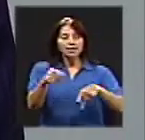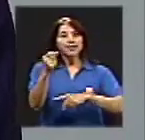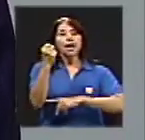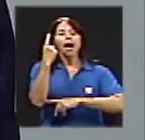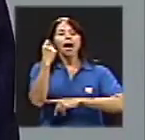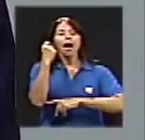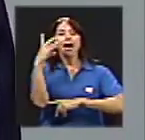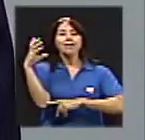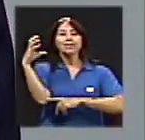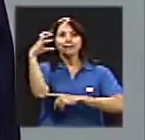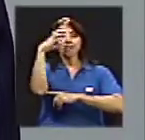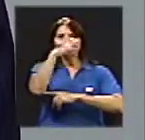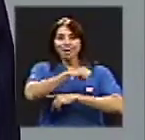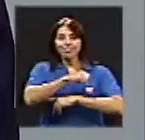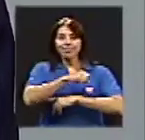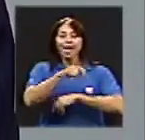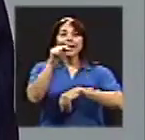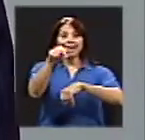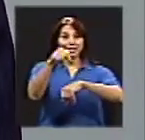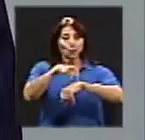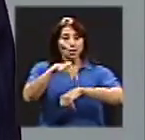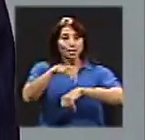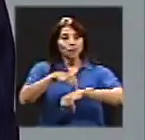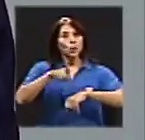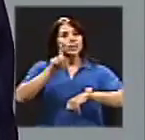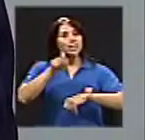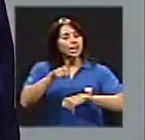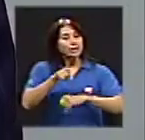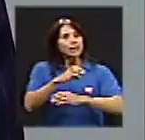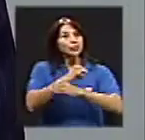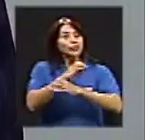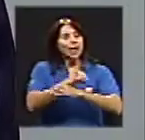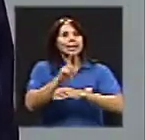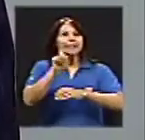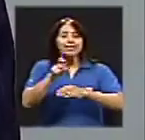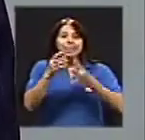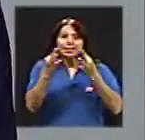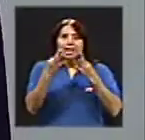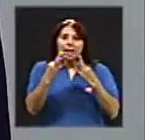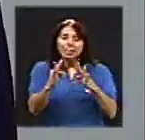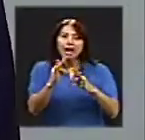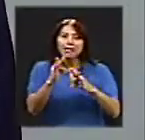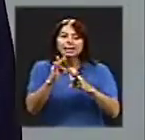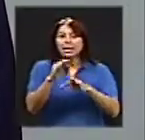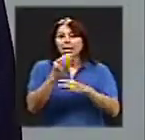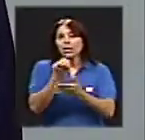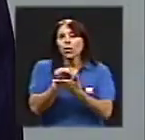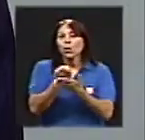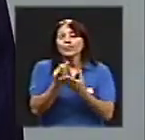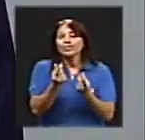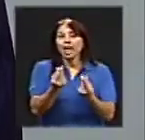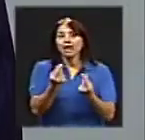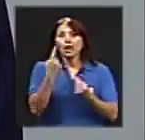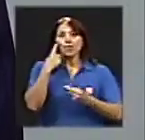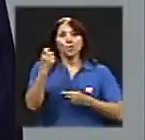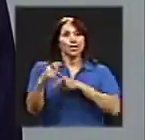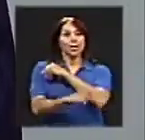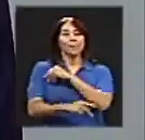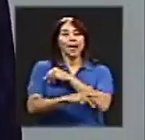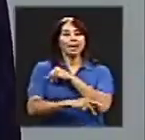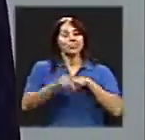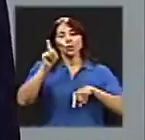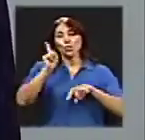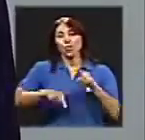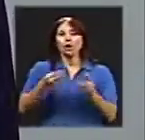de que es el momento en donde deben socarse la faja y tratar de economizar, porque el país no se puede dar el lujo de comprar en esos